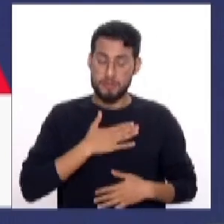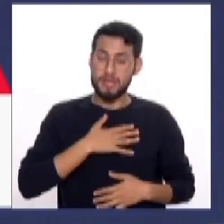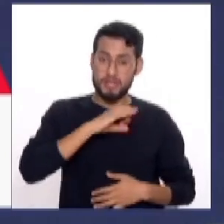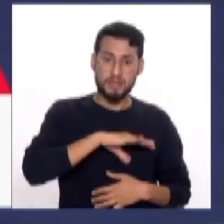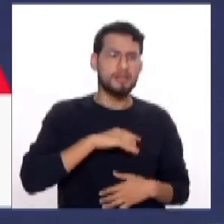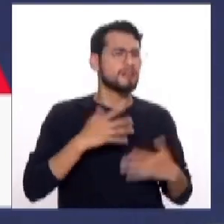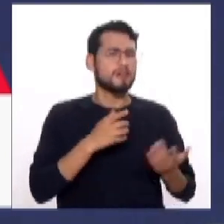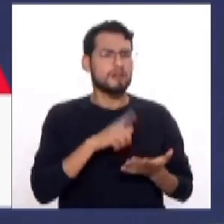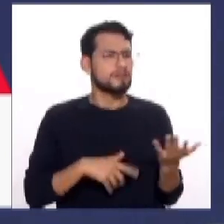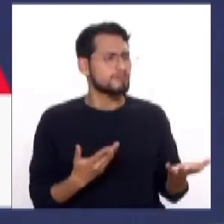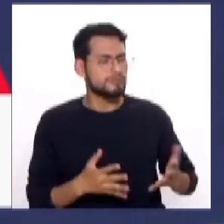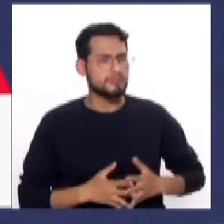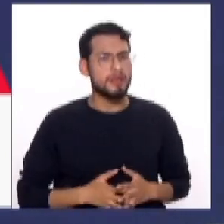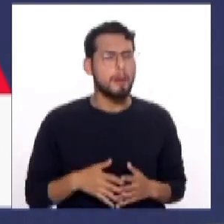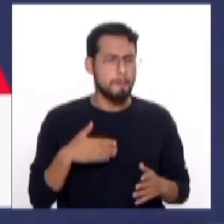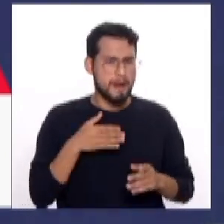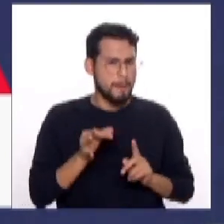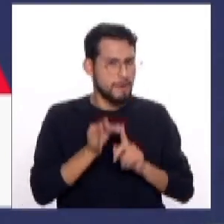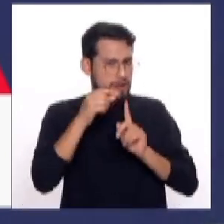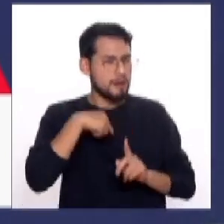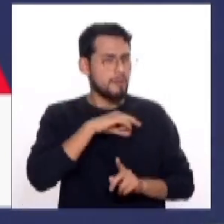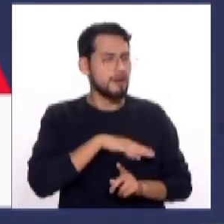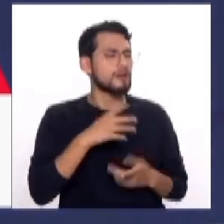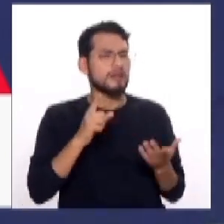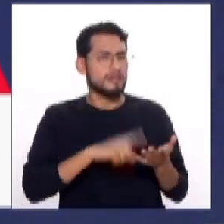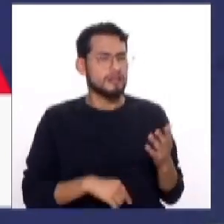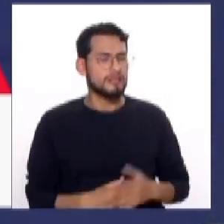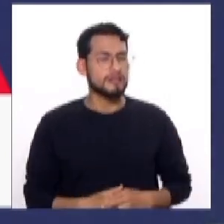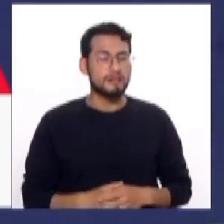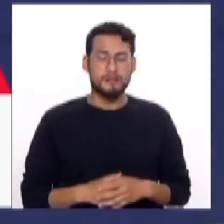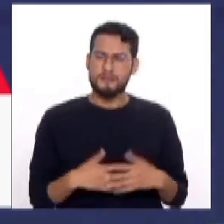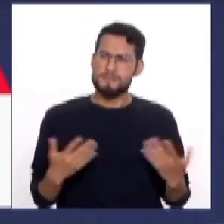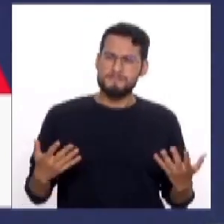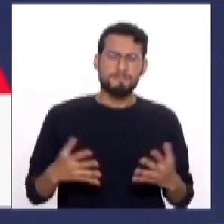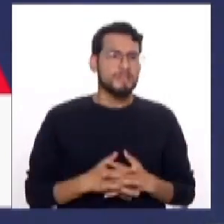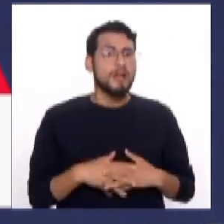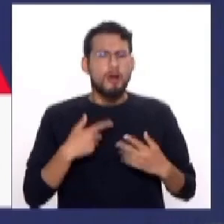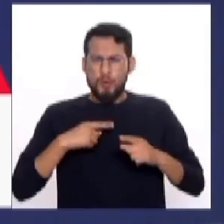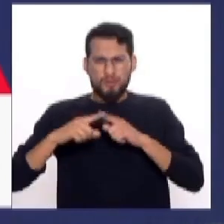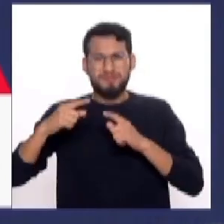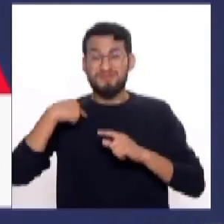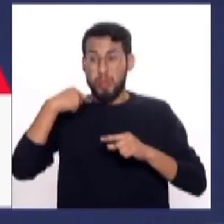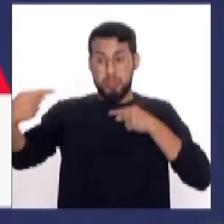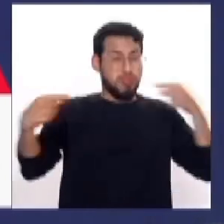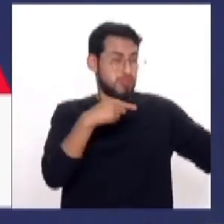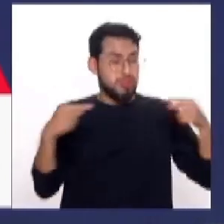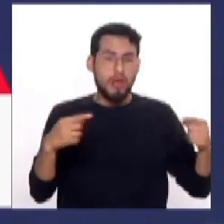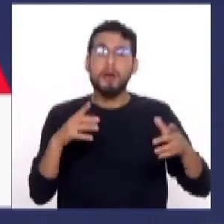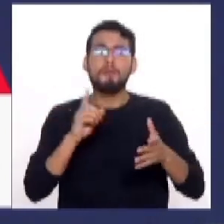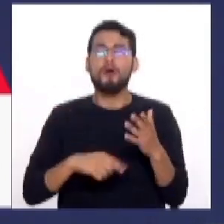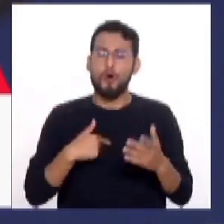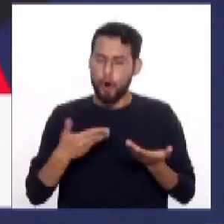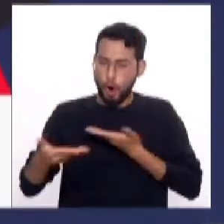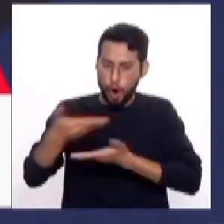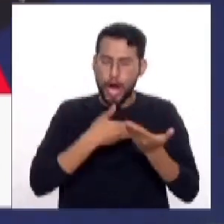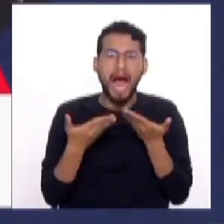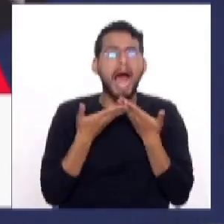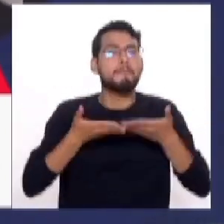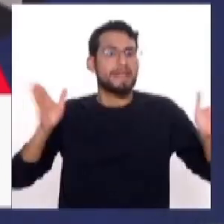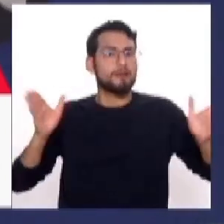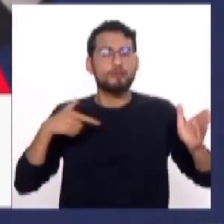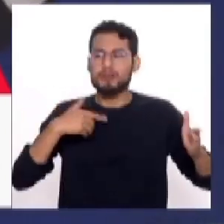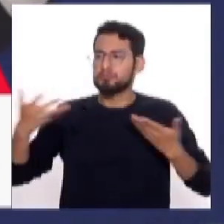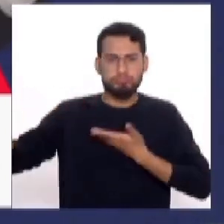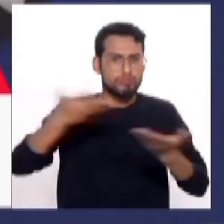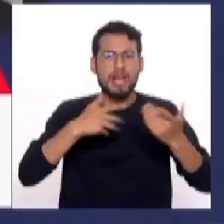mío países que eh en en escenarios de de de polarización optamos por un comercio abierto tenemos la